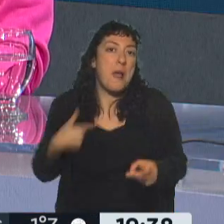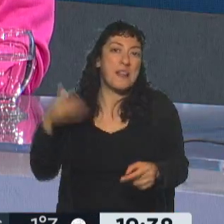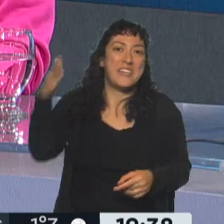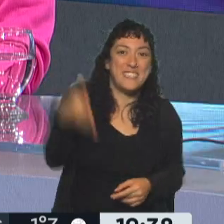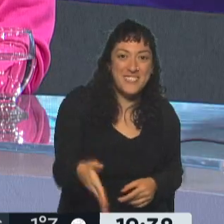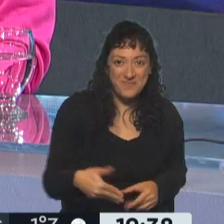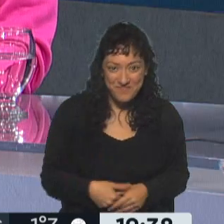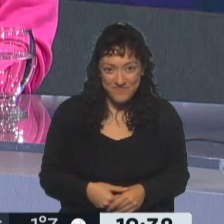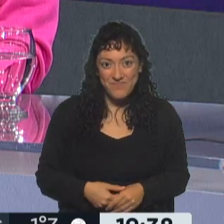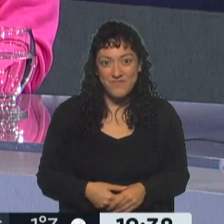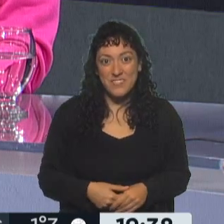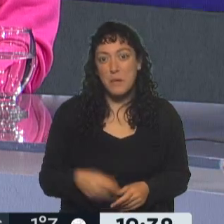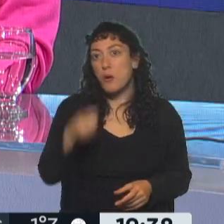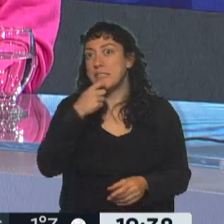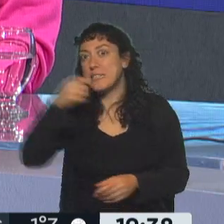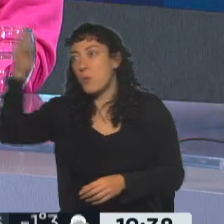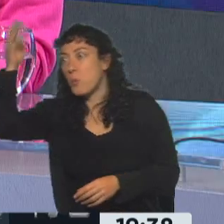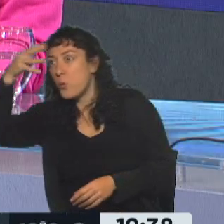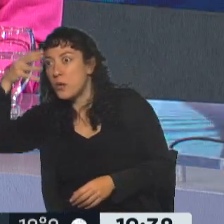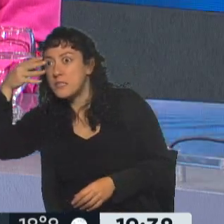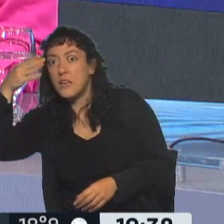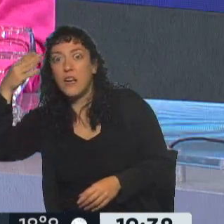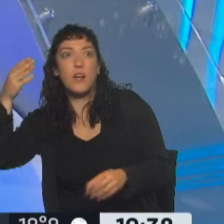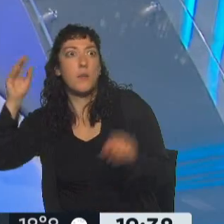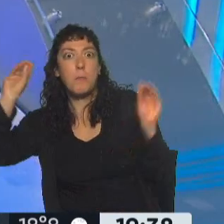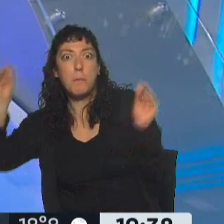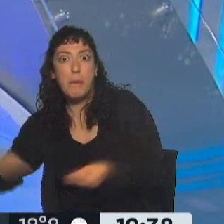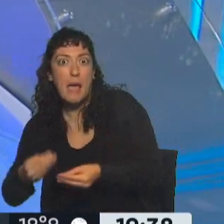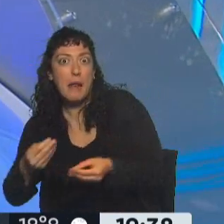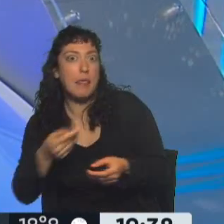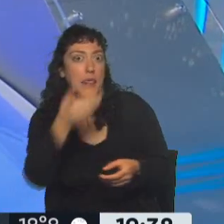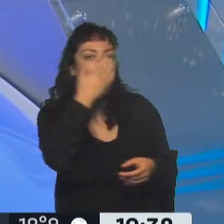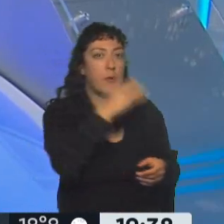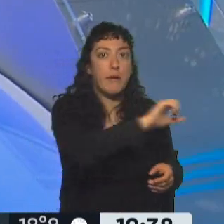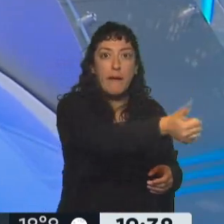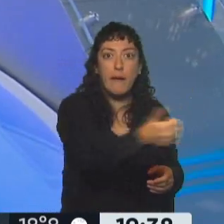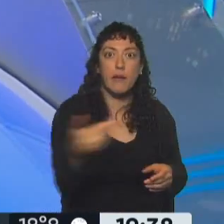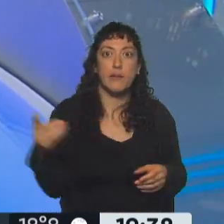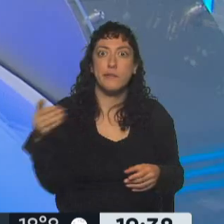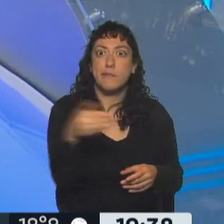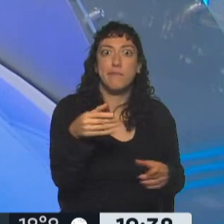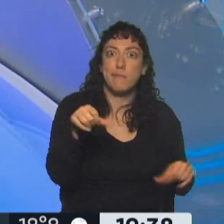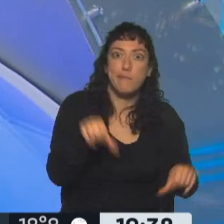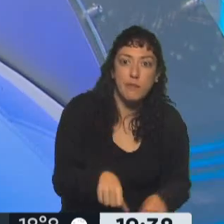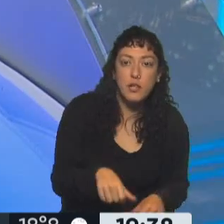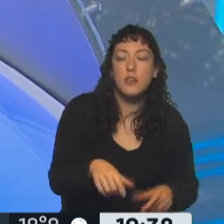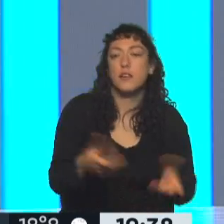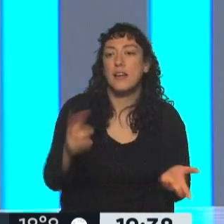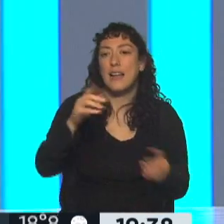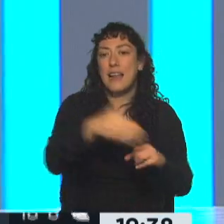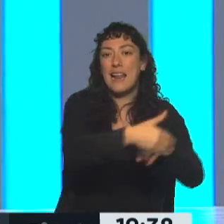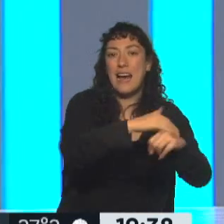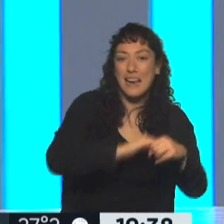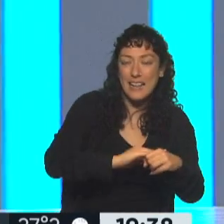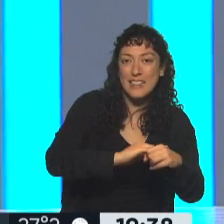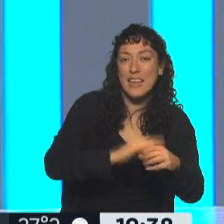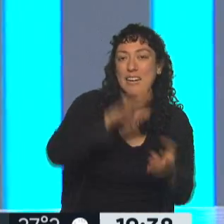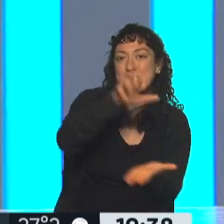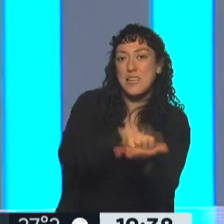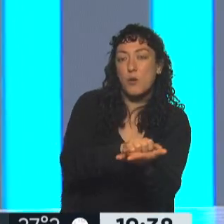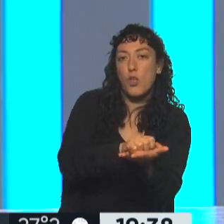Espert, Vidal, Manes ahora. Todos menos Macri. De las cabezas de los distintos partidos, todos menos Macri. La pregunta es si a Larreta